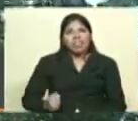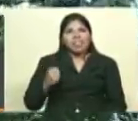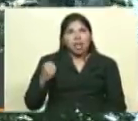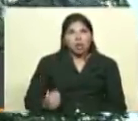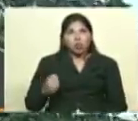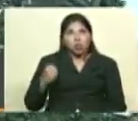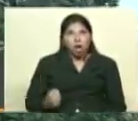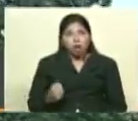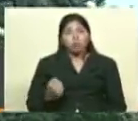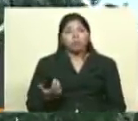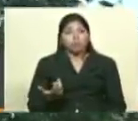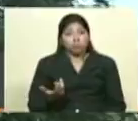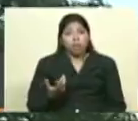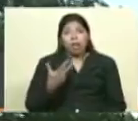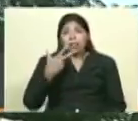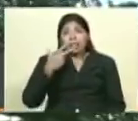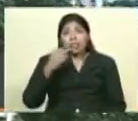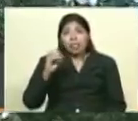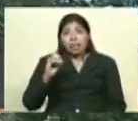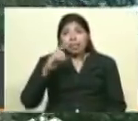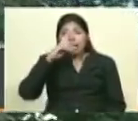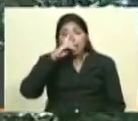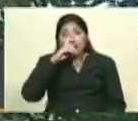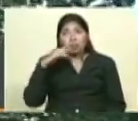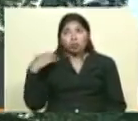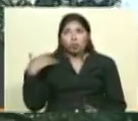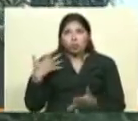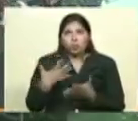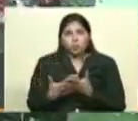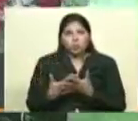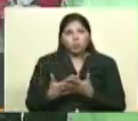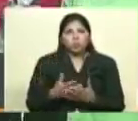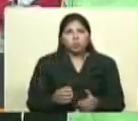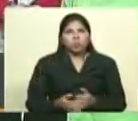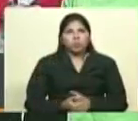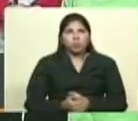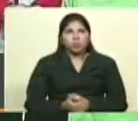30 años de dictadura proimperialista de Juan Vicente Gómez.